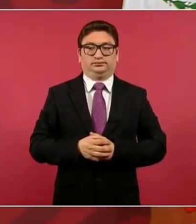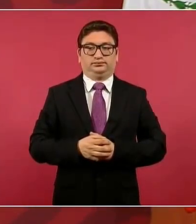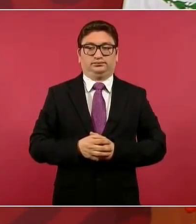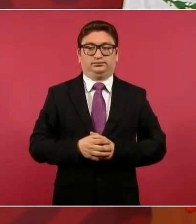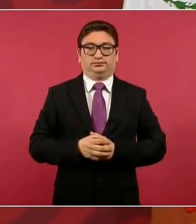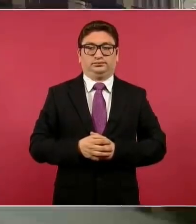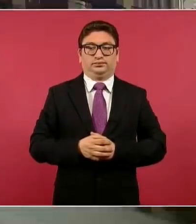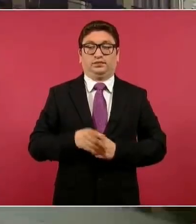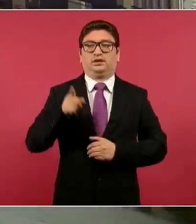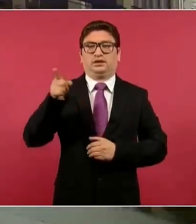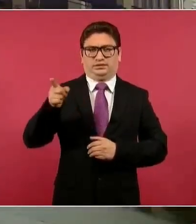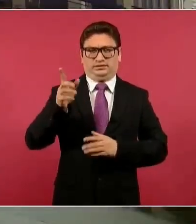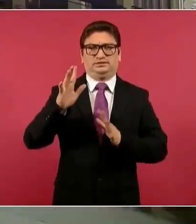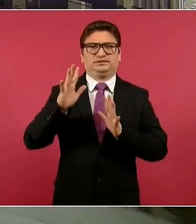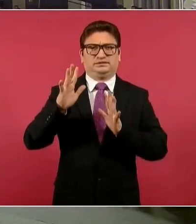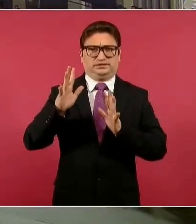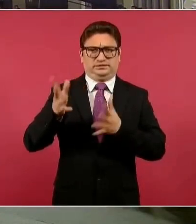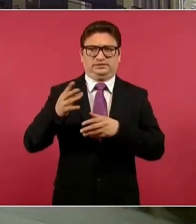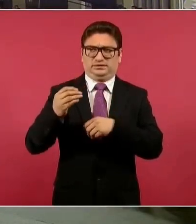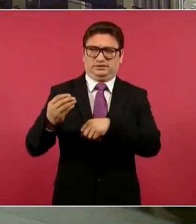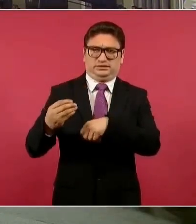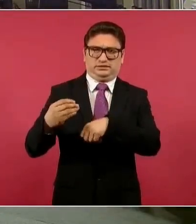donde ya hay,